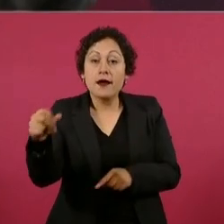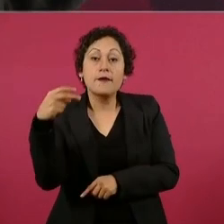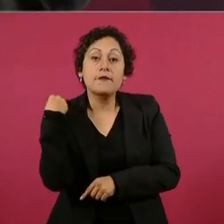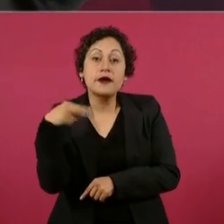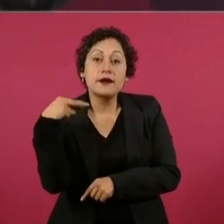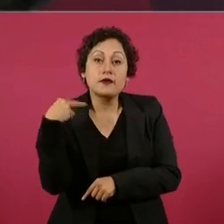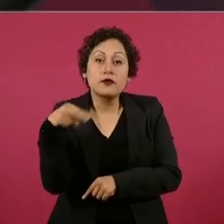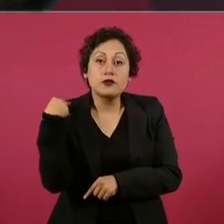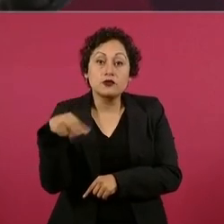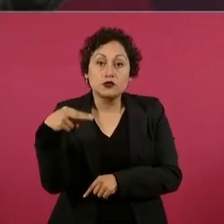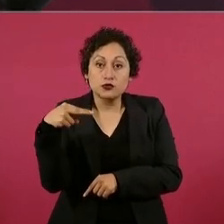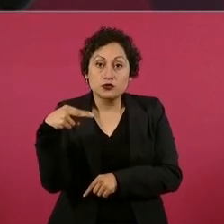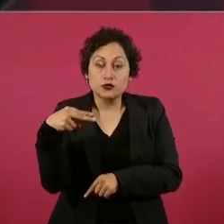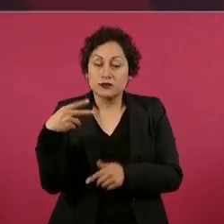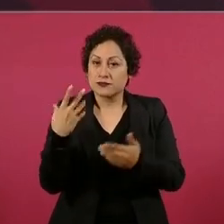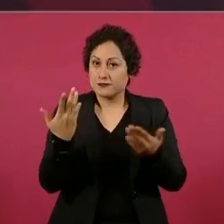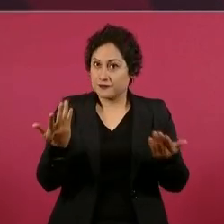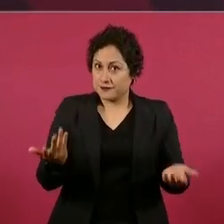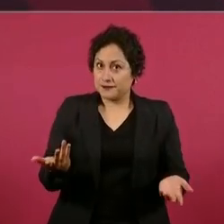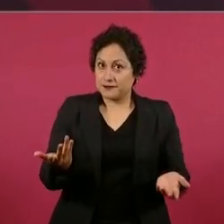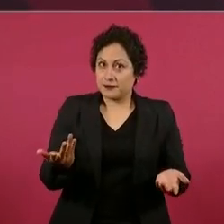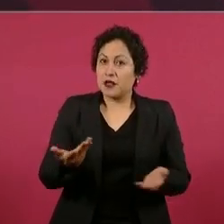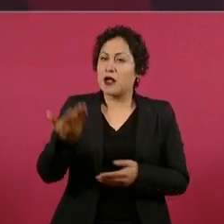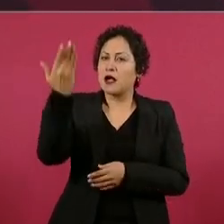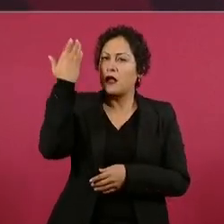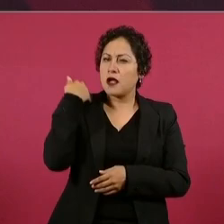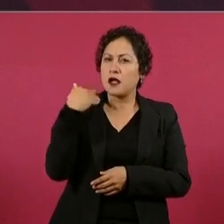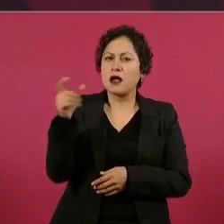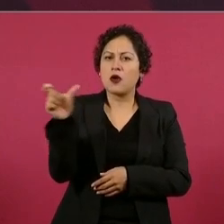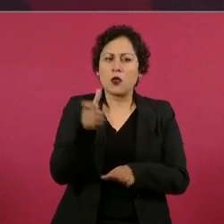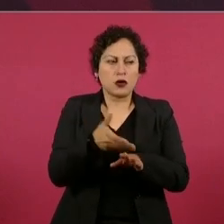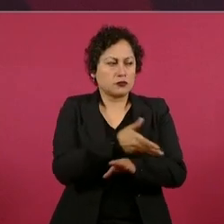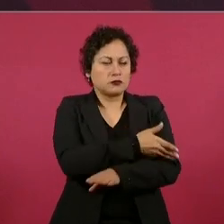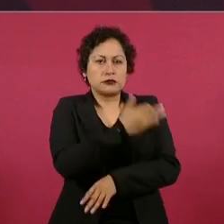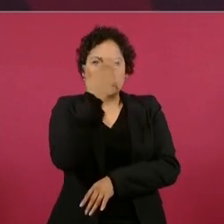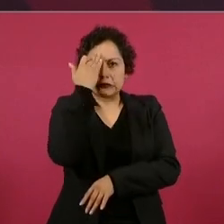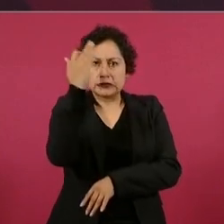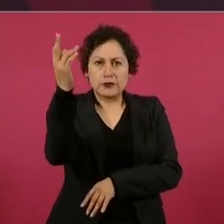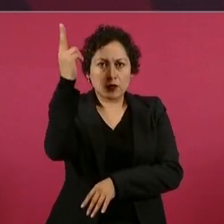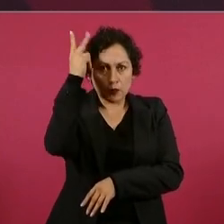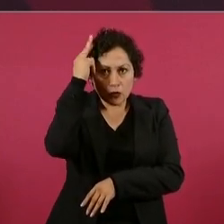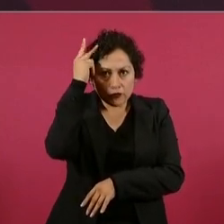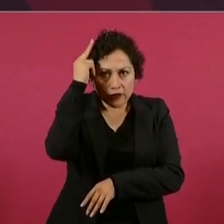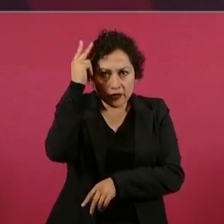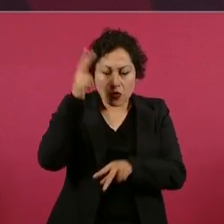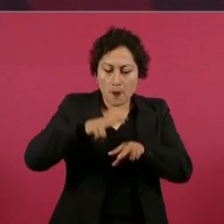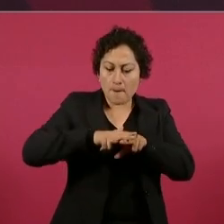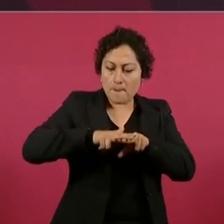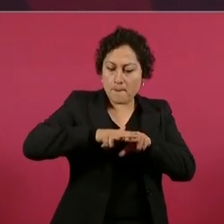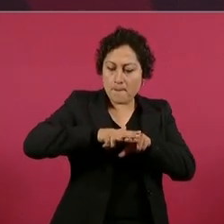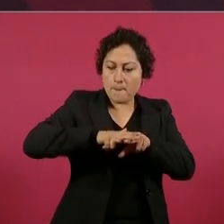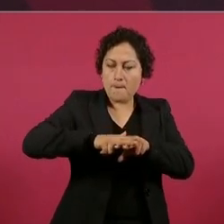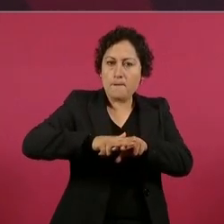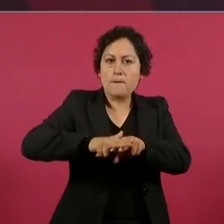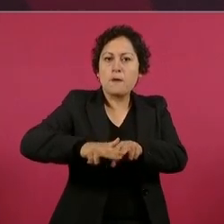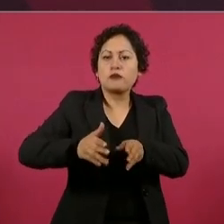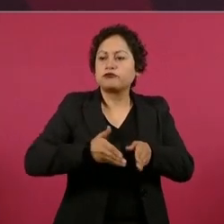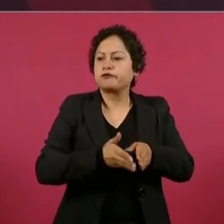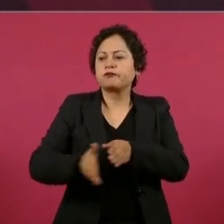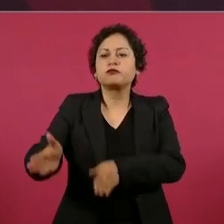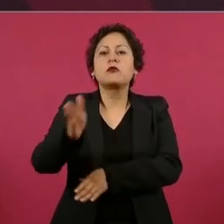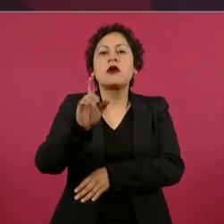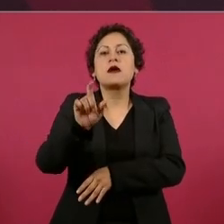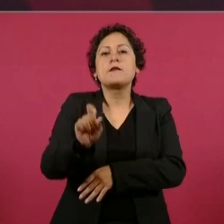y se construyen en época de Porfirio Díaz como 20 mil kilómetros de vías férreas.